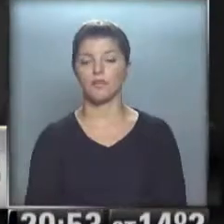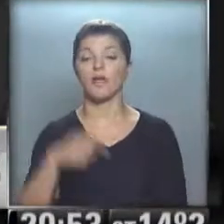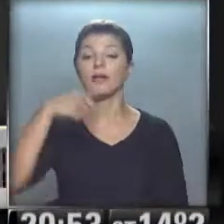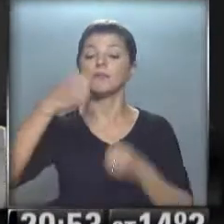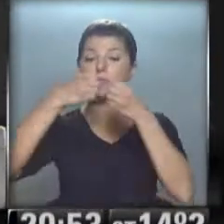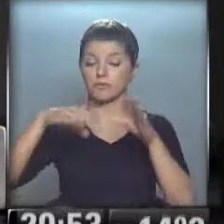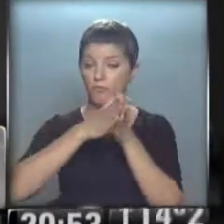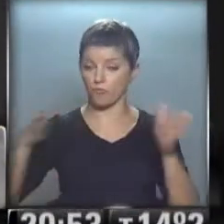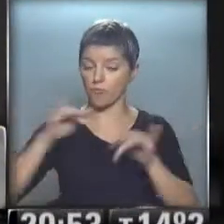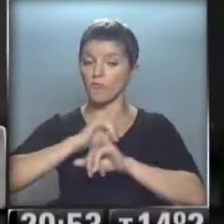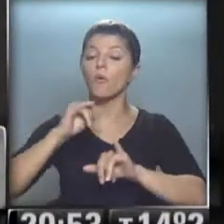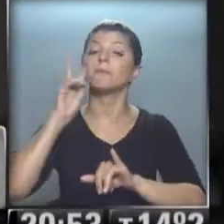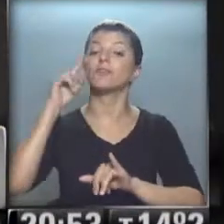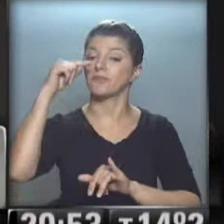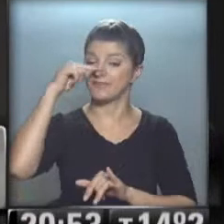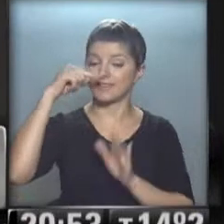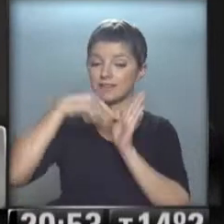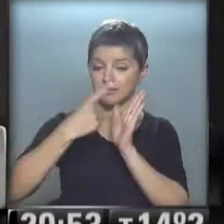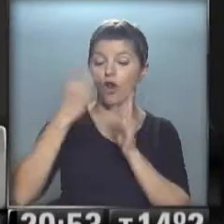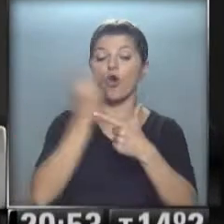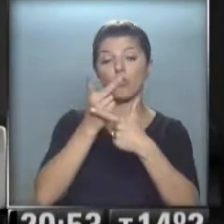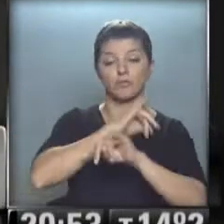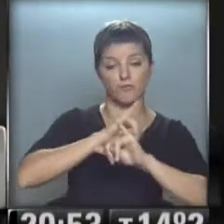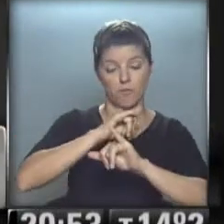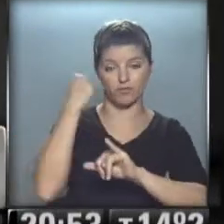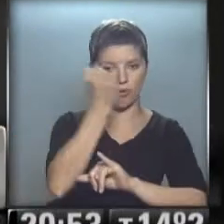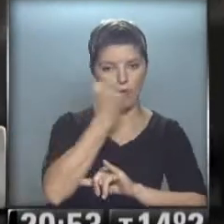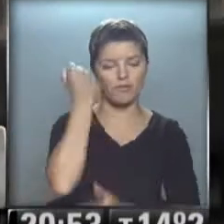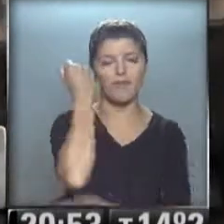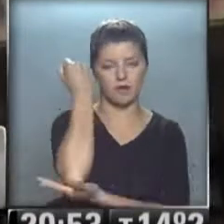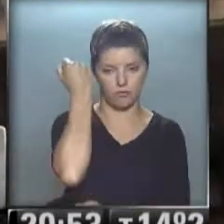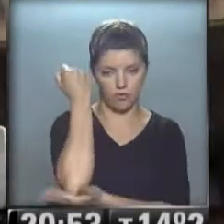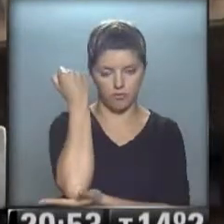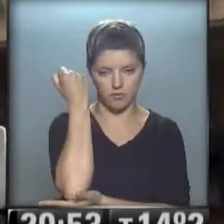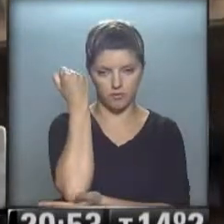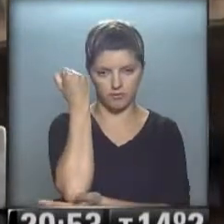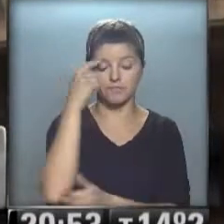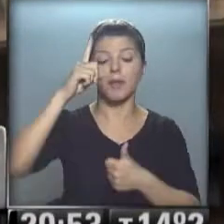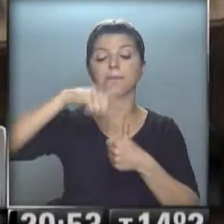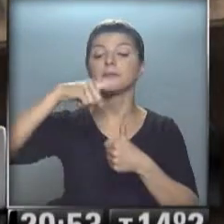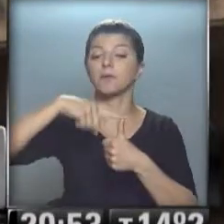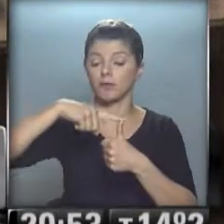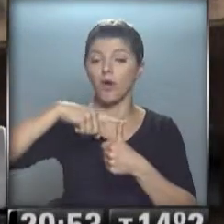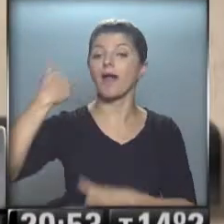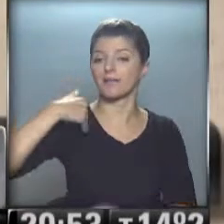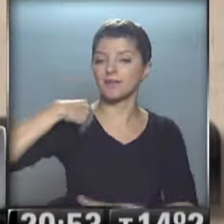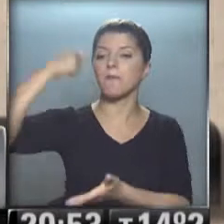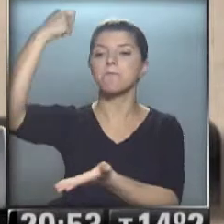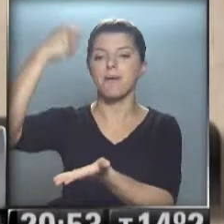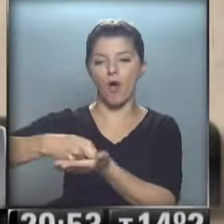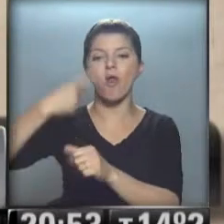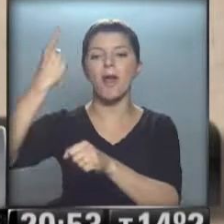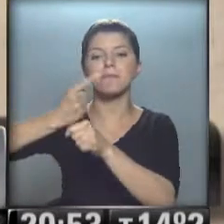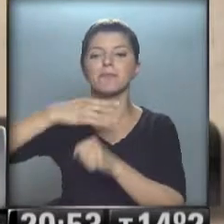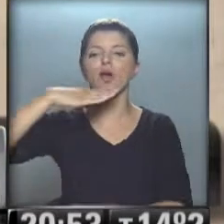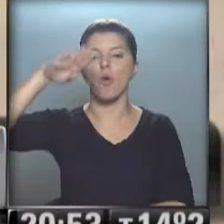Comenzamos este nuevo bloque de Visión 7 Central con estos dos datos económicos claves de esta jornada. El primero de ellos, la Argentina pagó la primera cuota del acuerdo